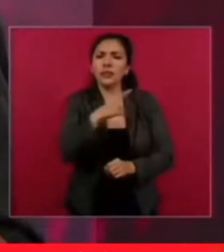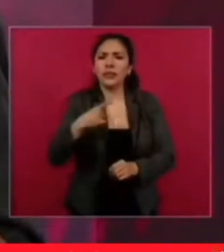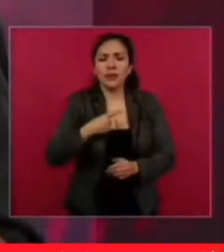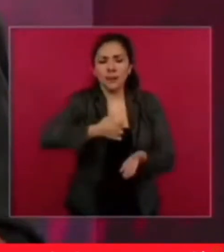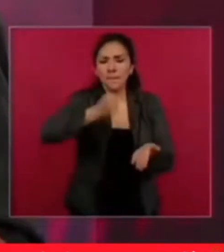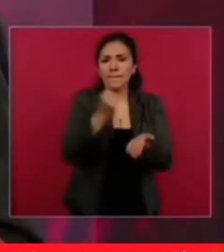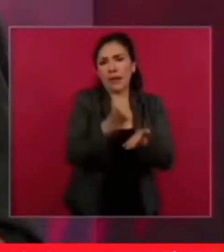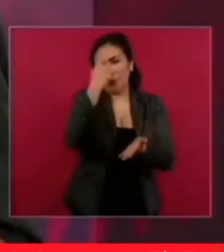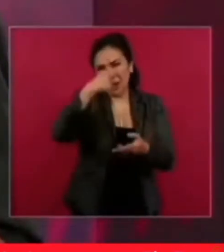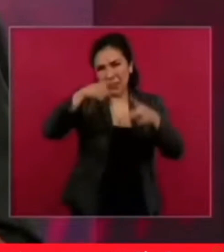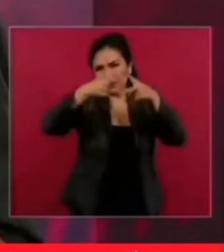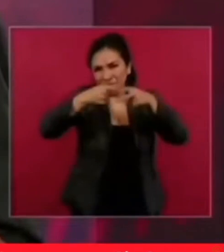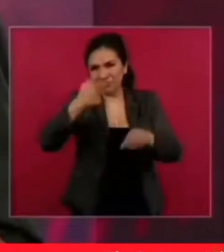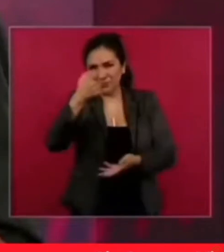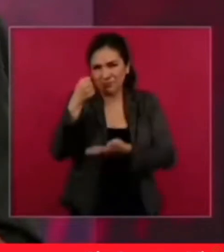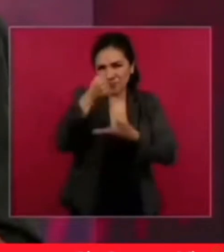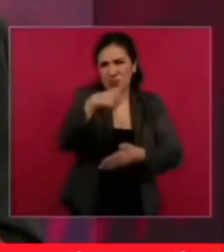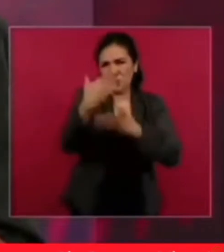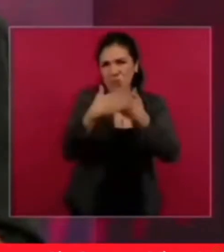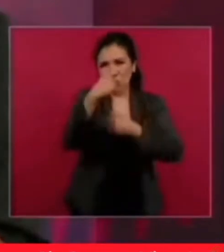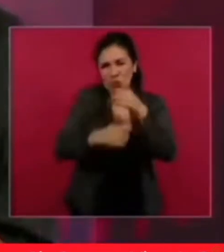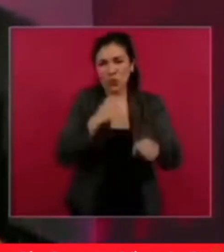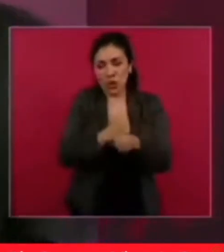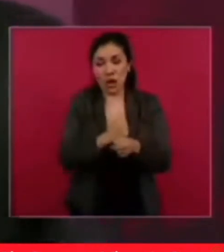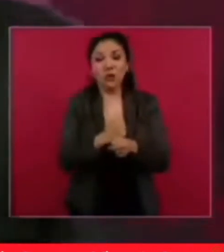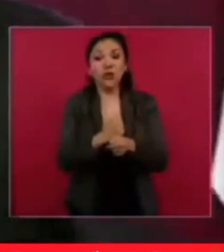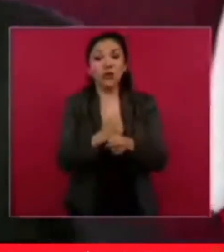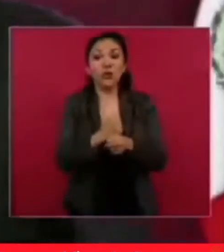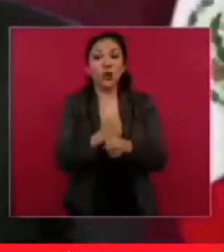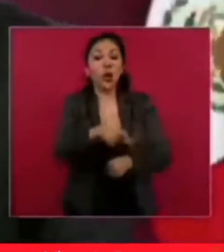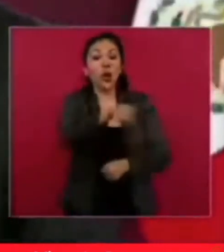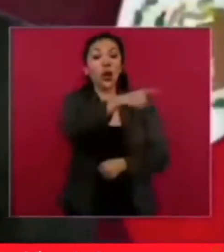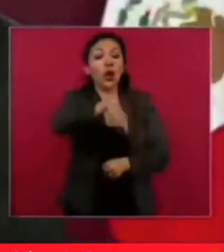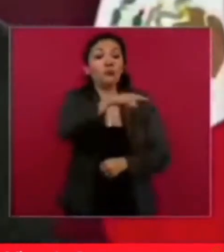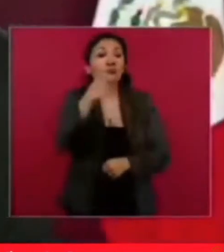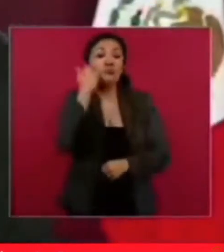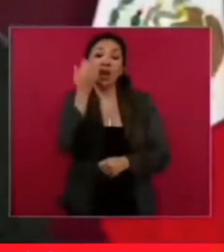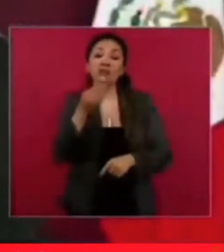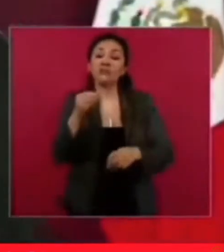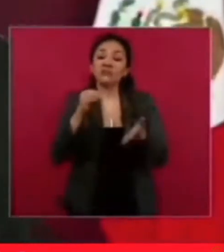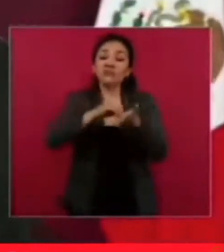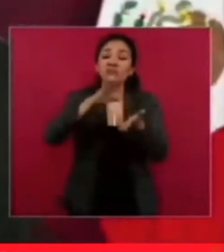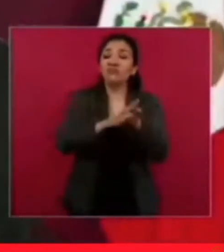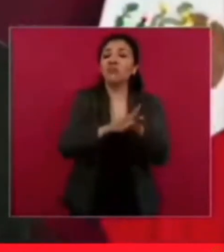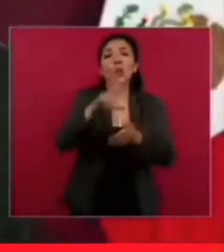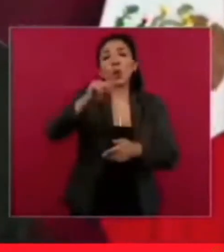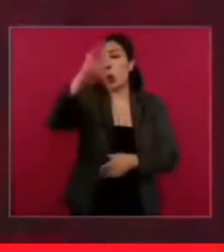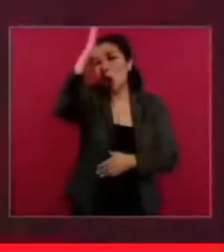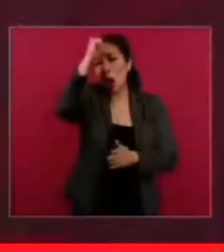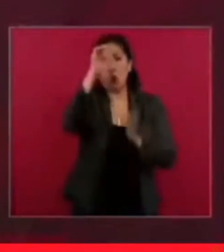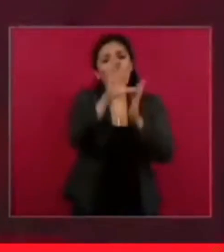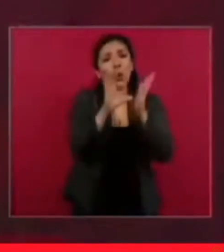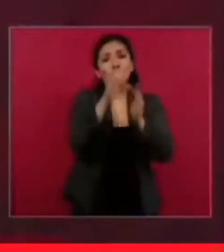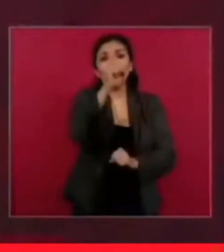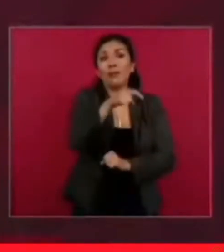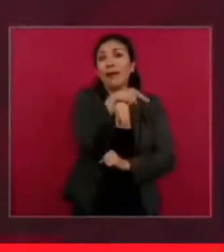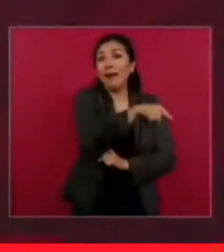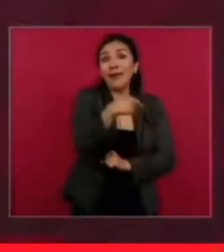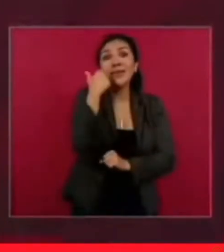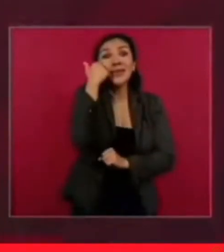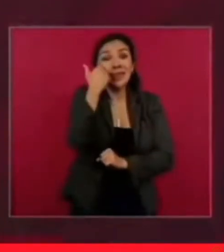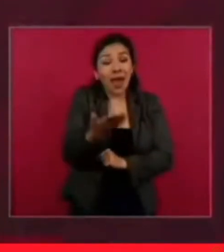presupuesto, lo van a declarar inconstitucional o pretenden